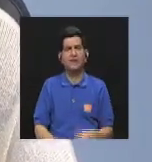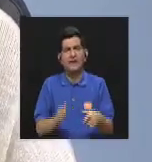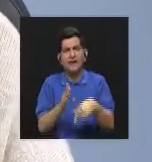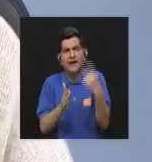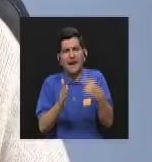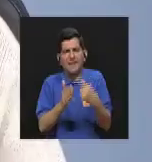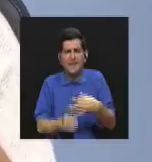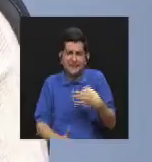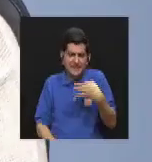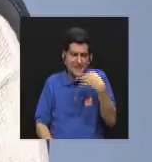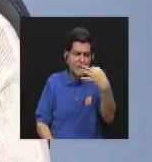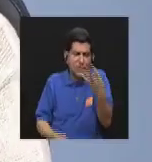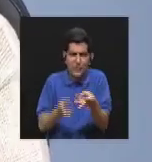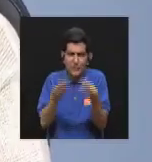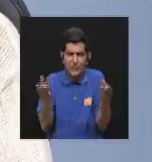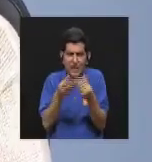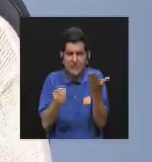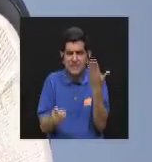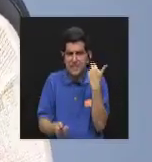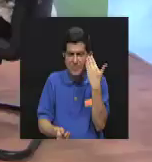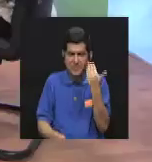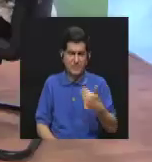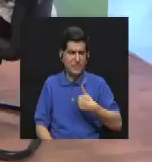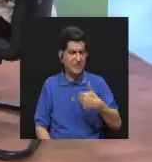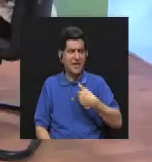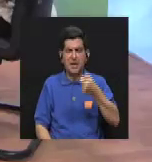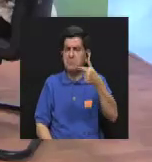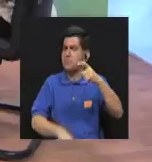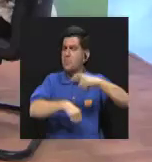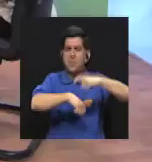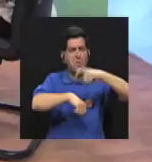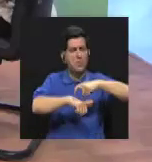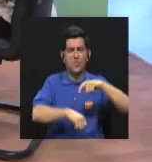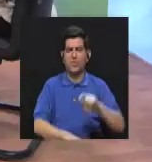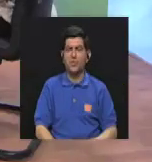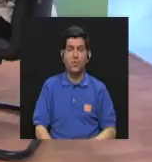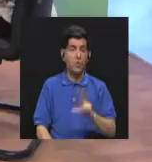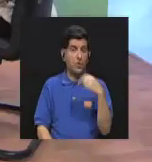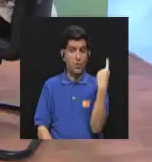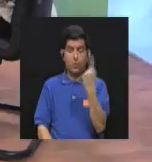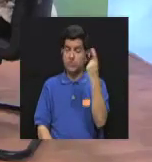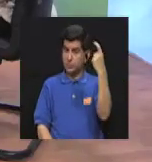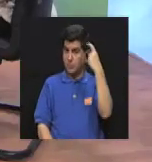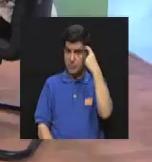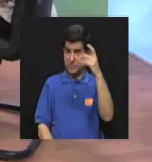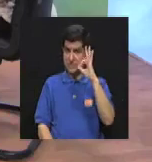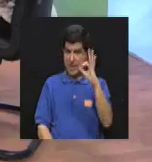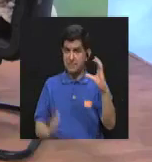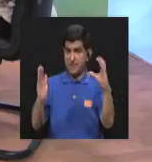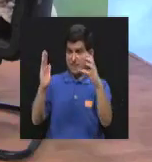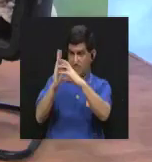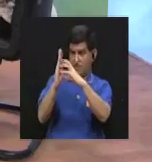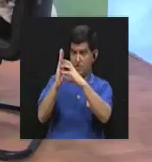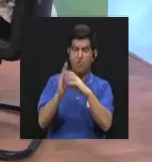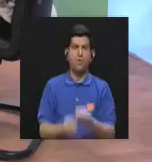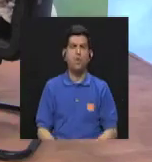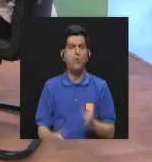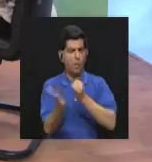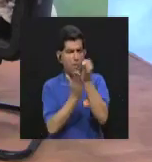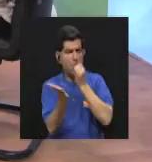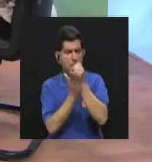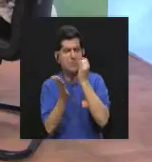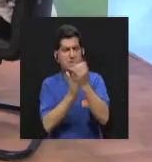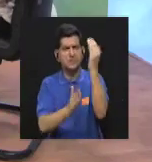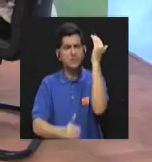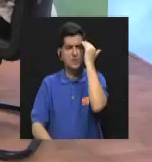A veces en el día a día de la producción audiovisual tenemos poco tiempo, digamos, no solo para pensar bien el guión, para hacer